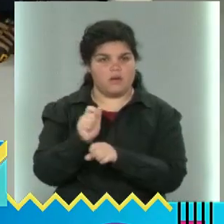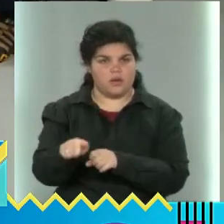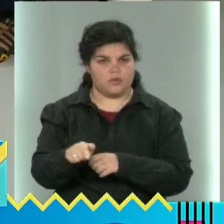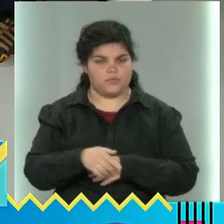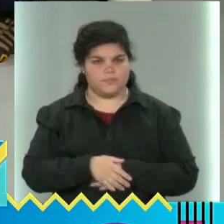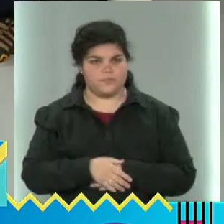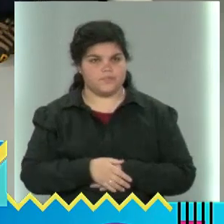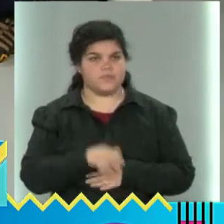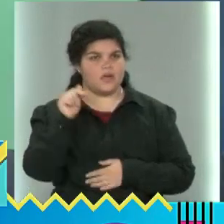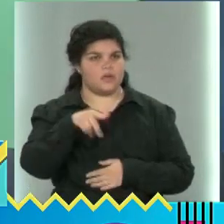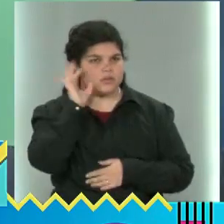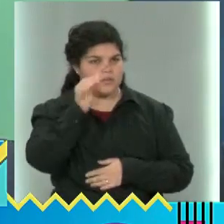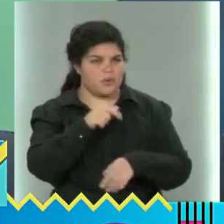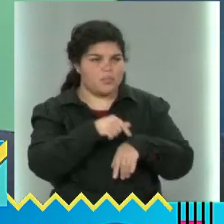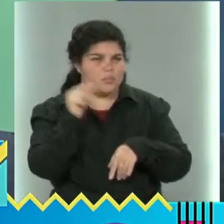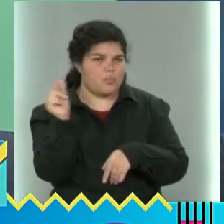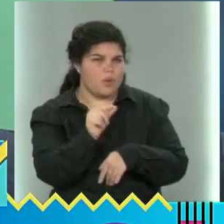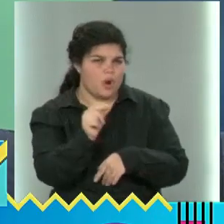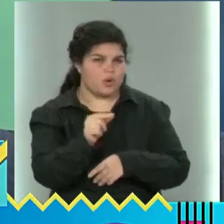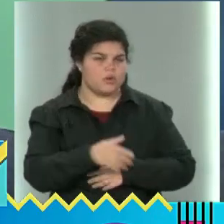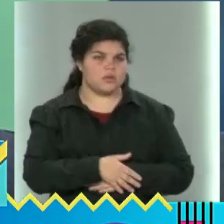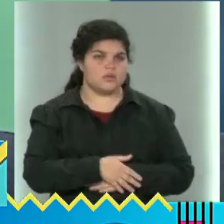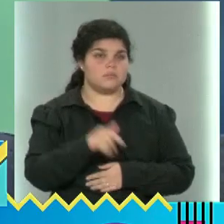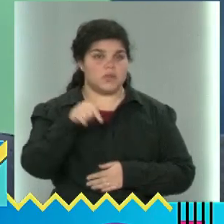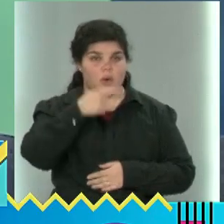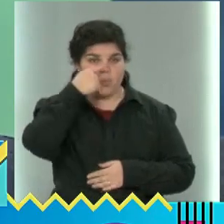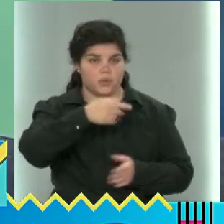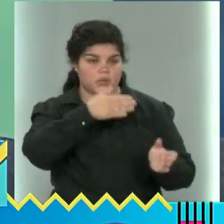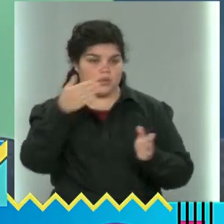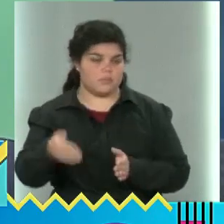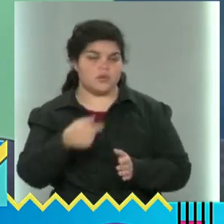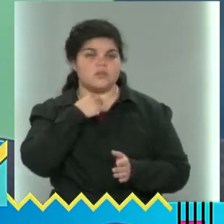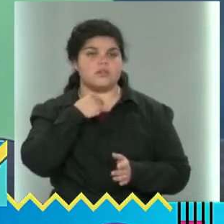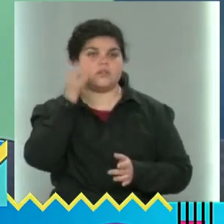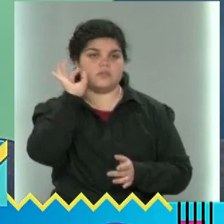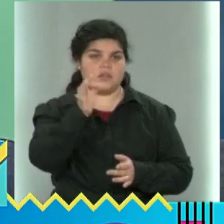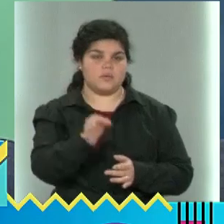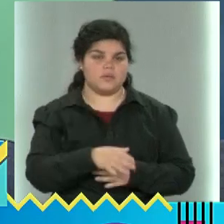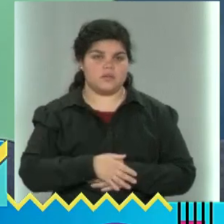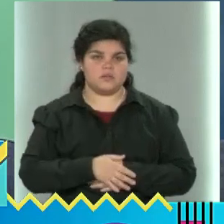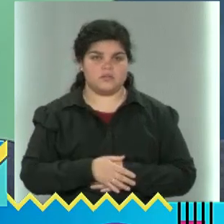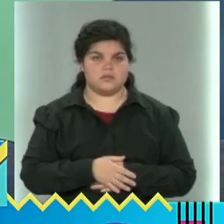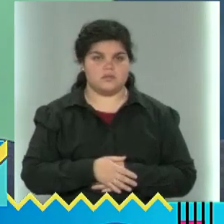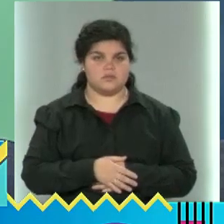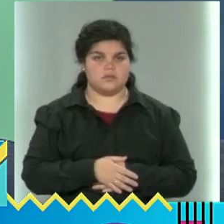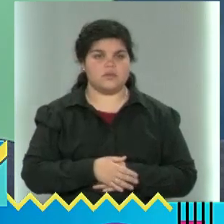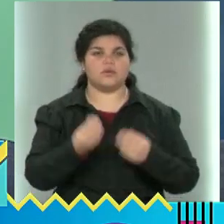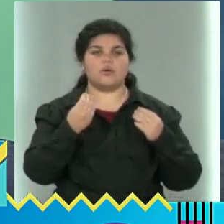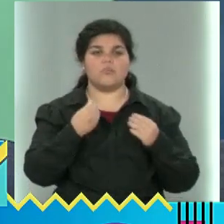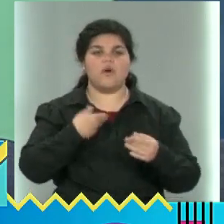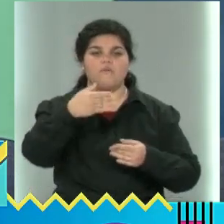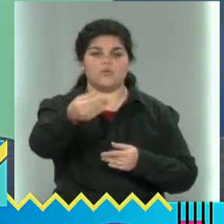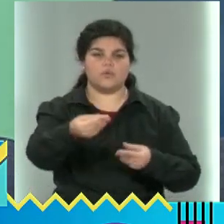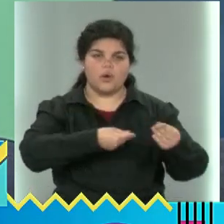con el tema del pronóstico, ya nos queda muy poquito tiempo, y en este último bloque queremos saber cuál es la perspectiva y cuál es el pronóstico que tienen las